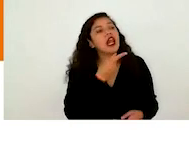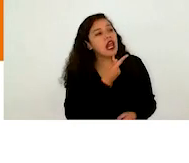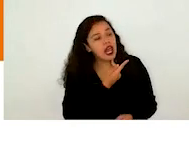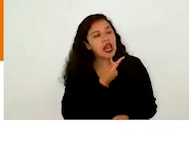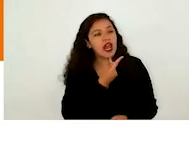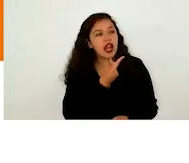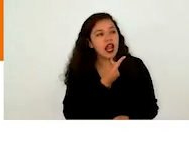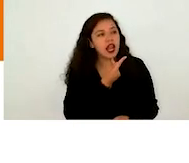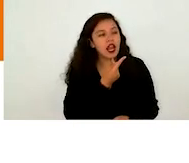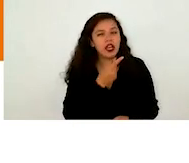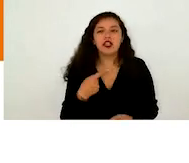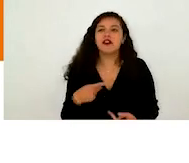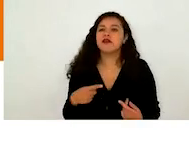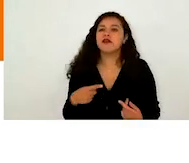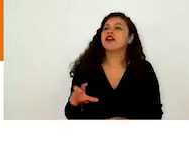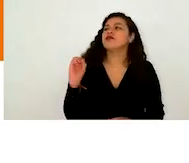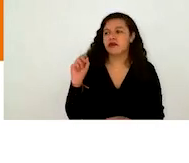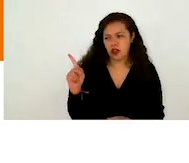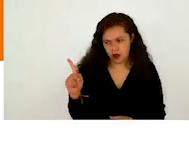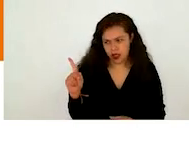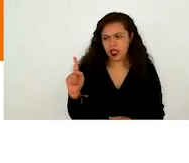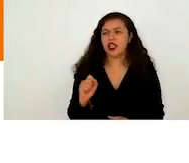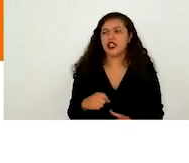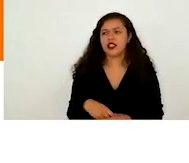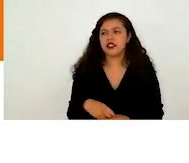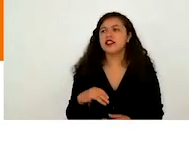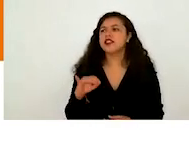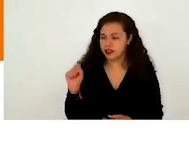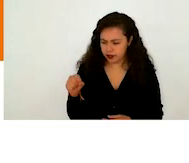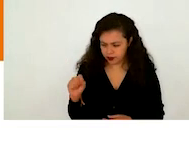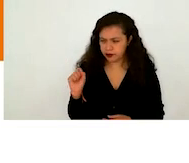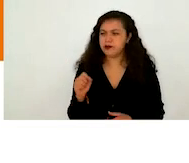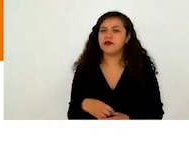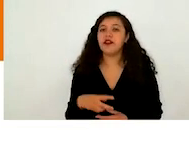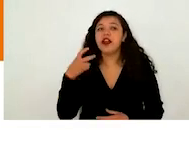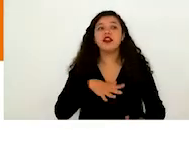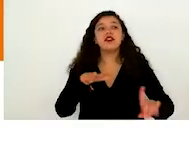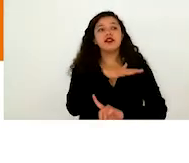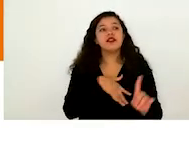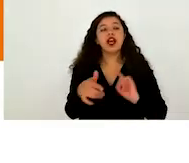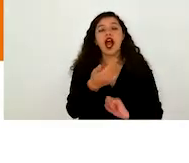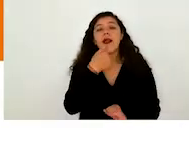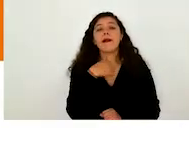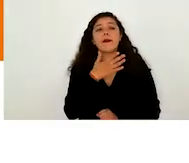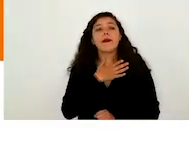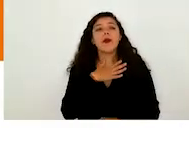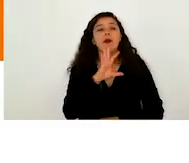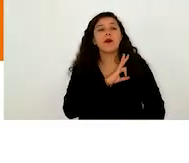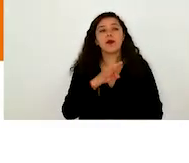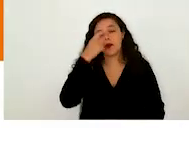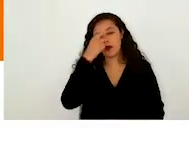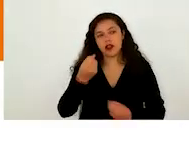emisor ok son situaciones así que me permite a mí